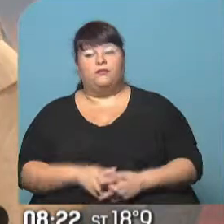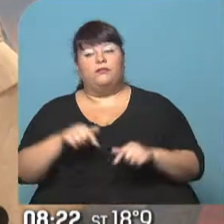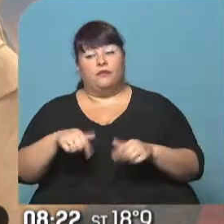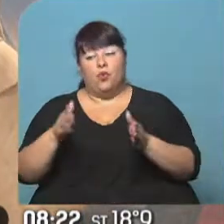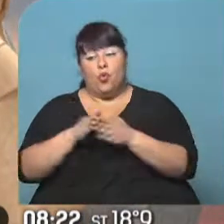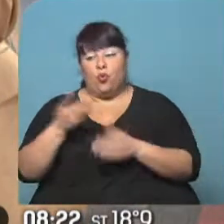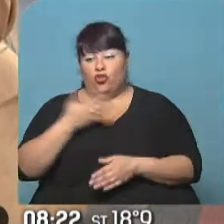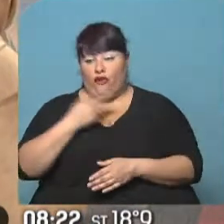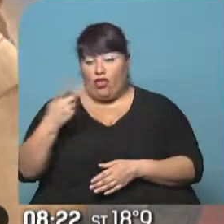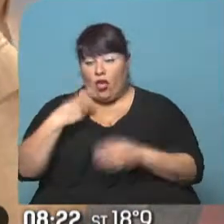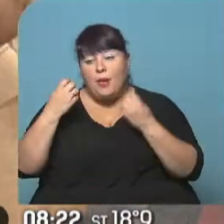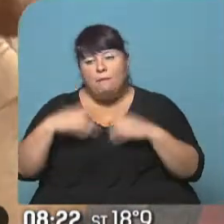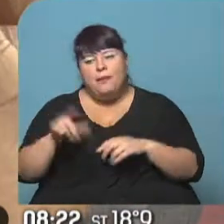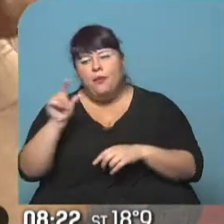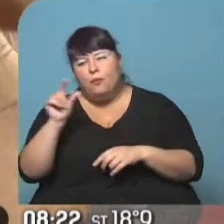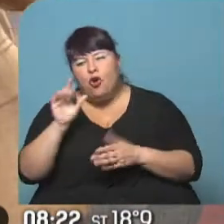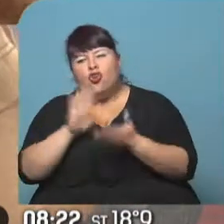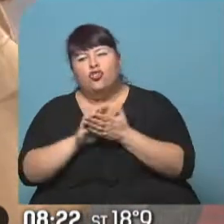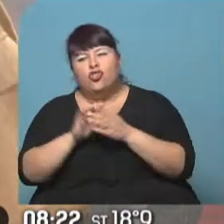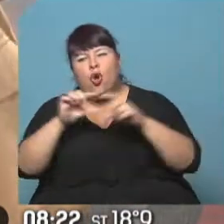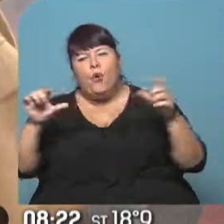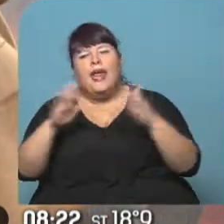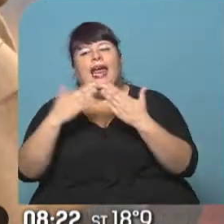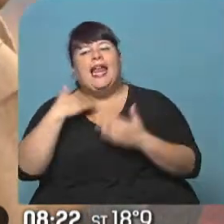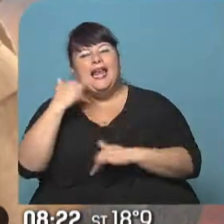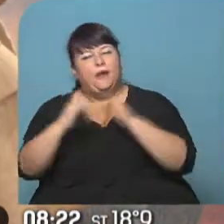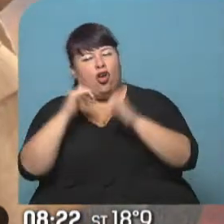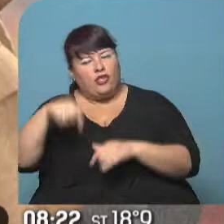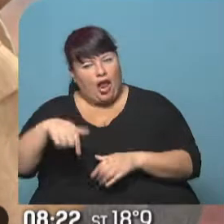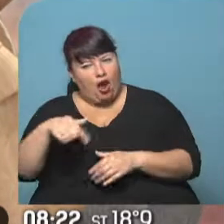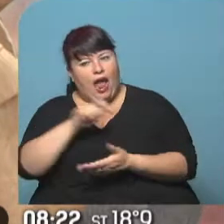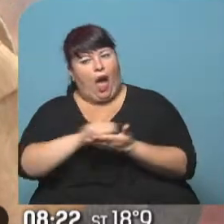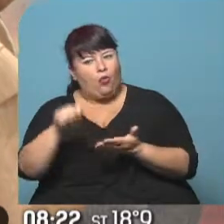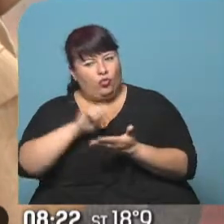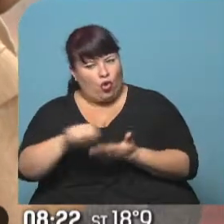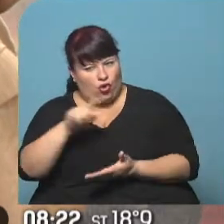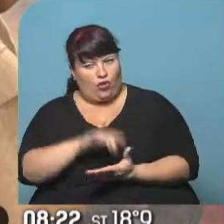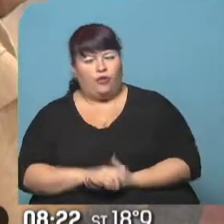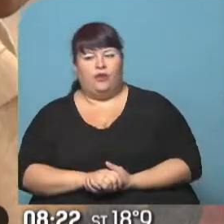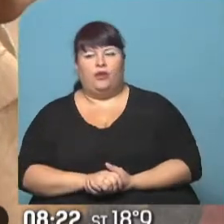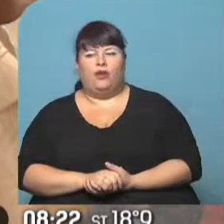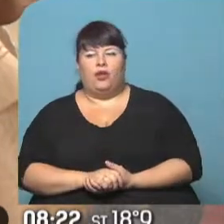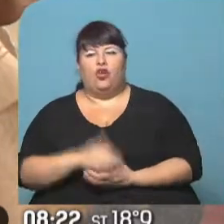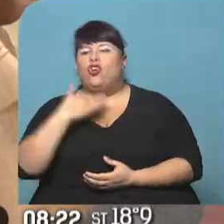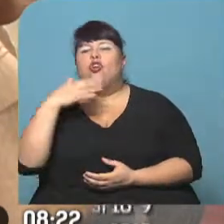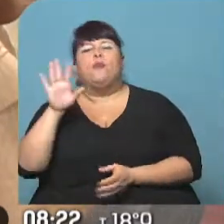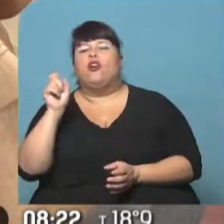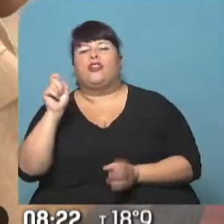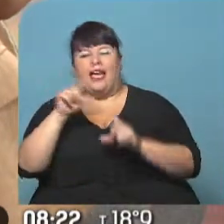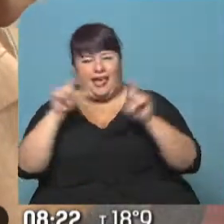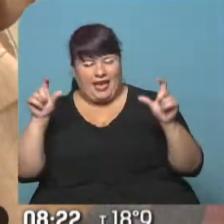Aquí con Fernando Fraquelli. Arranco con un pedacito del prefacio del libro que vamos a comentar ahora con su autor. No importa quién